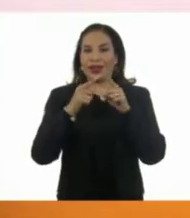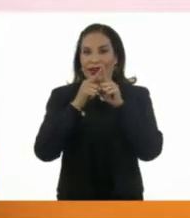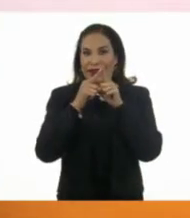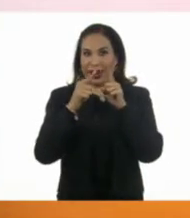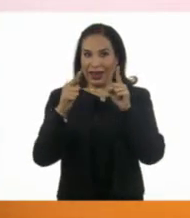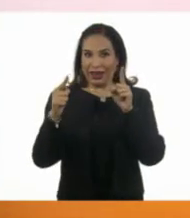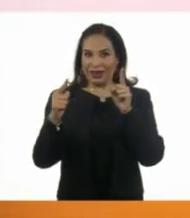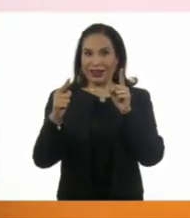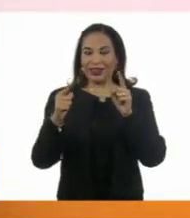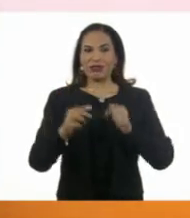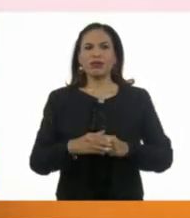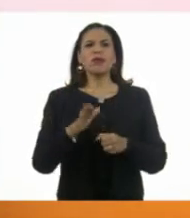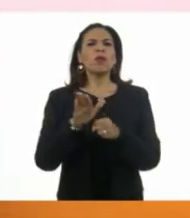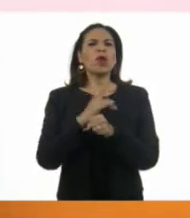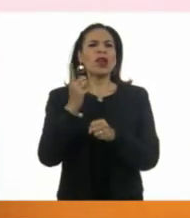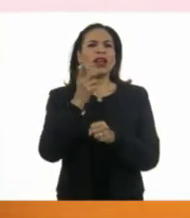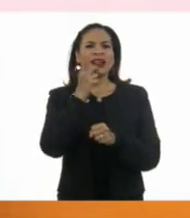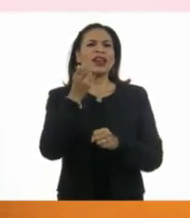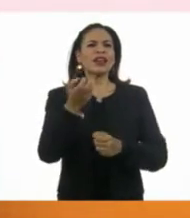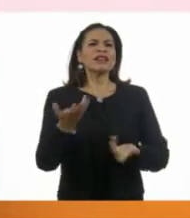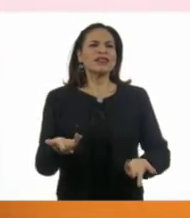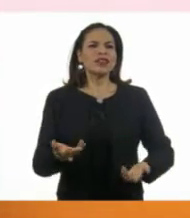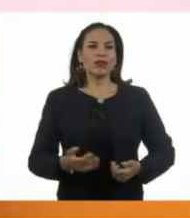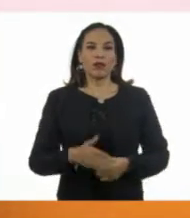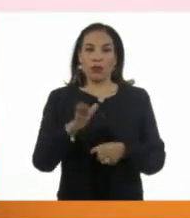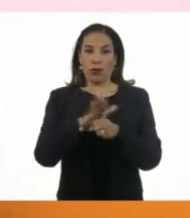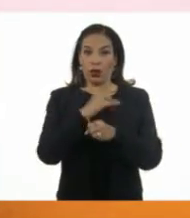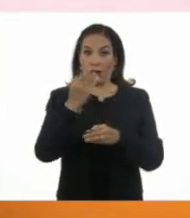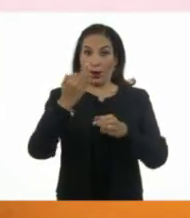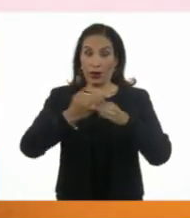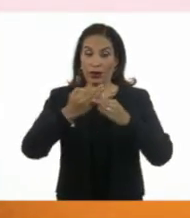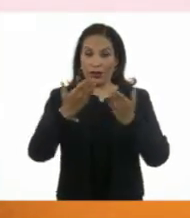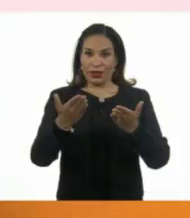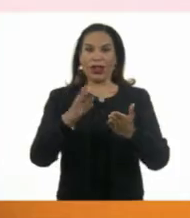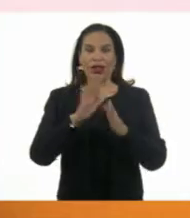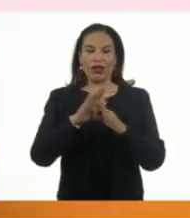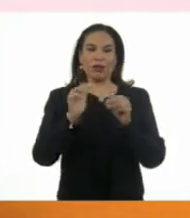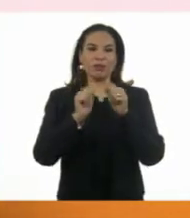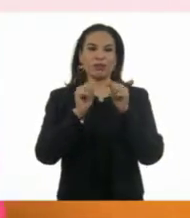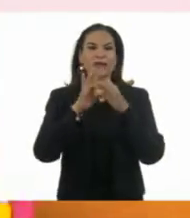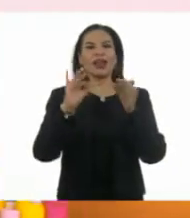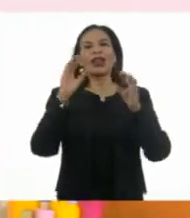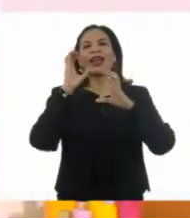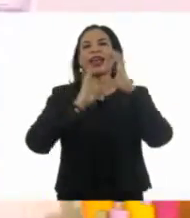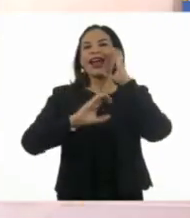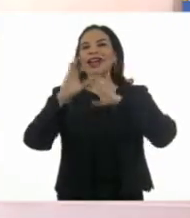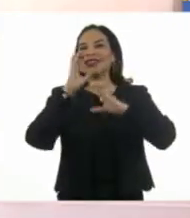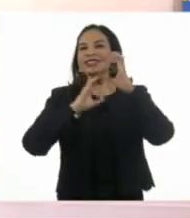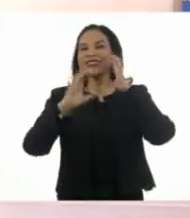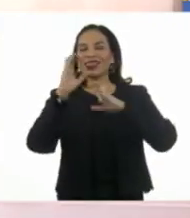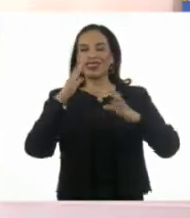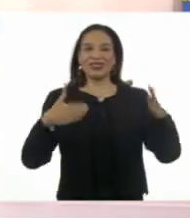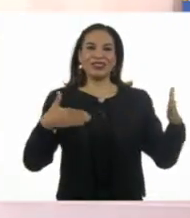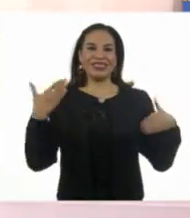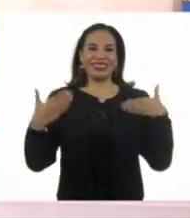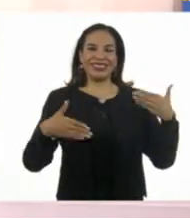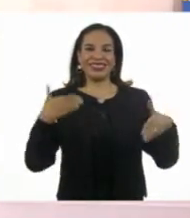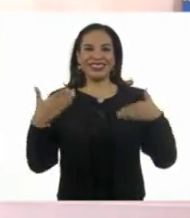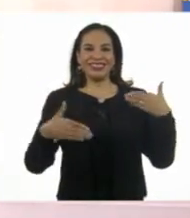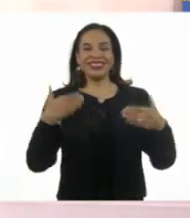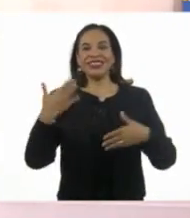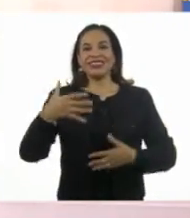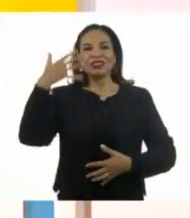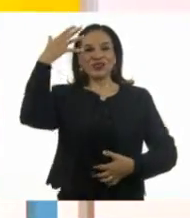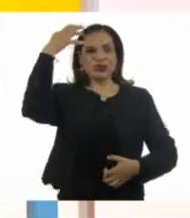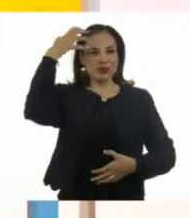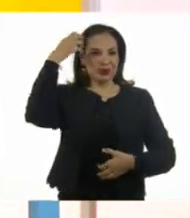larga. ¿Por qué les comento esto? Porque ahorita vamos a escuchar una canción muy divertida del